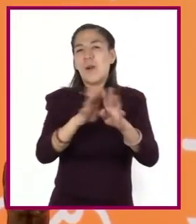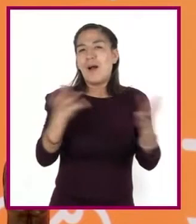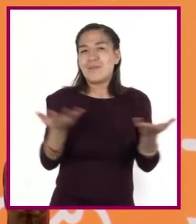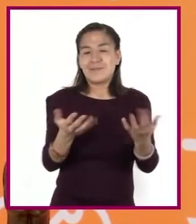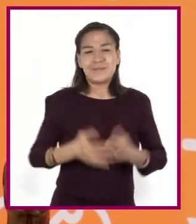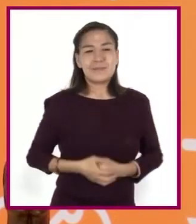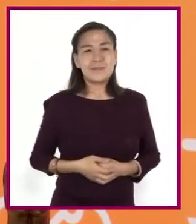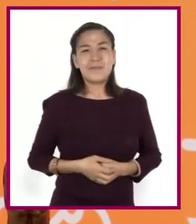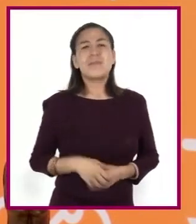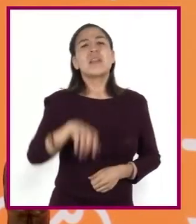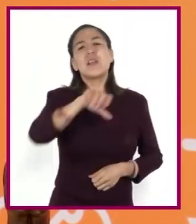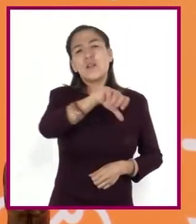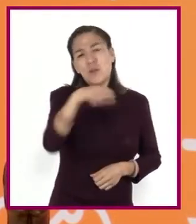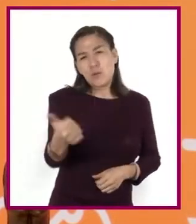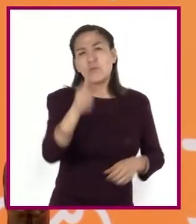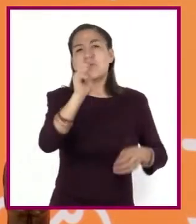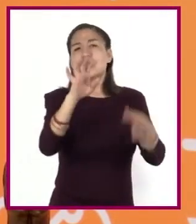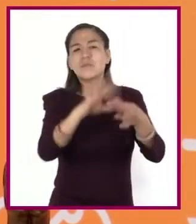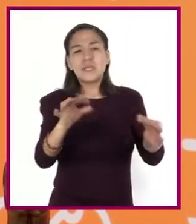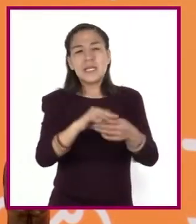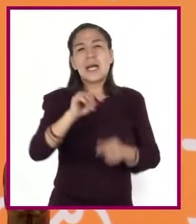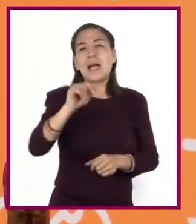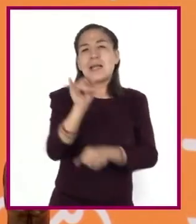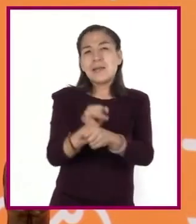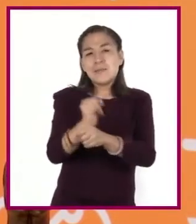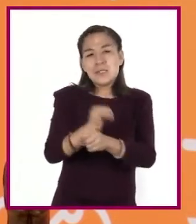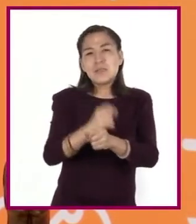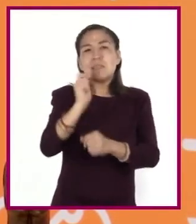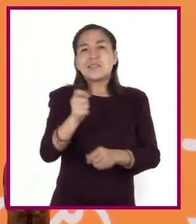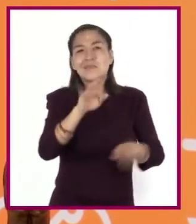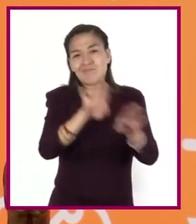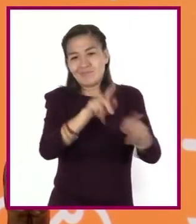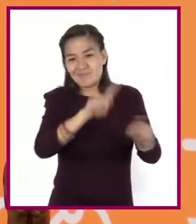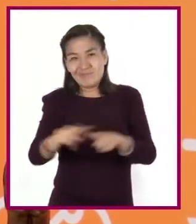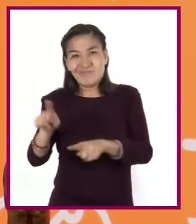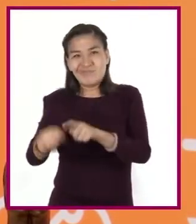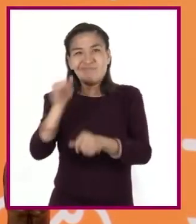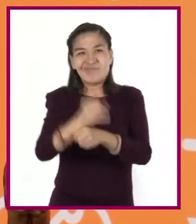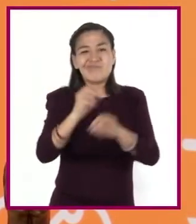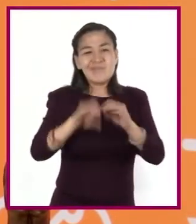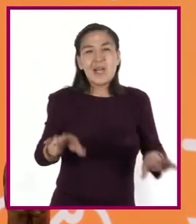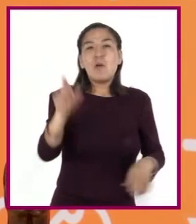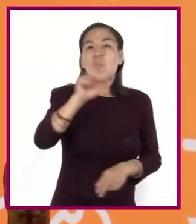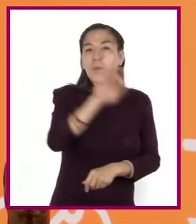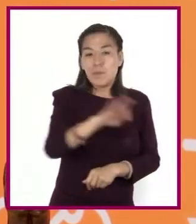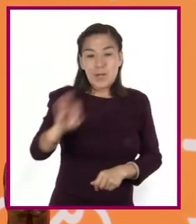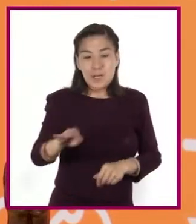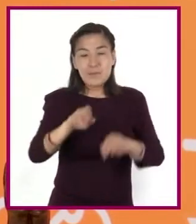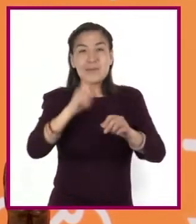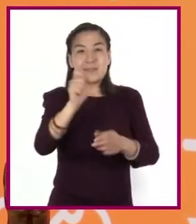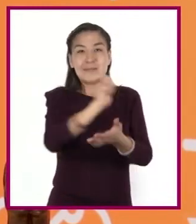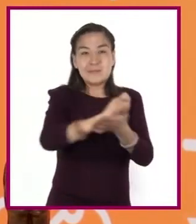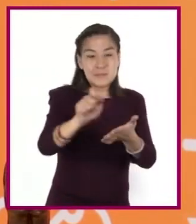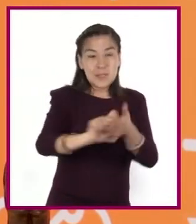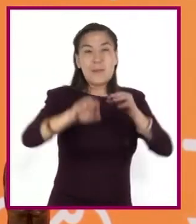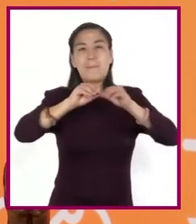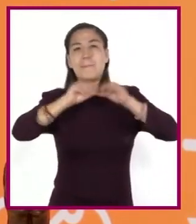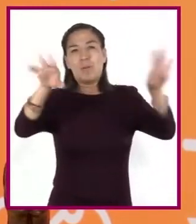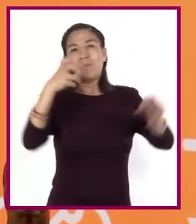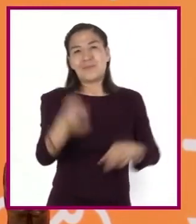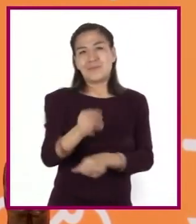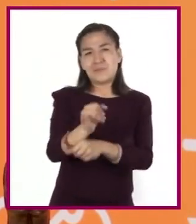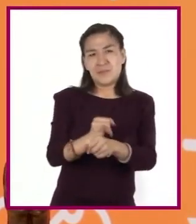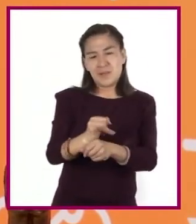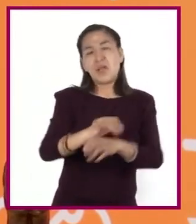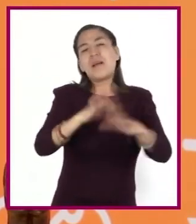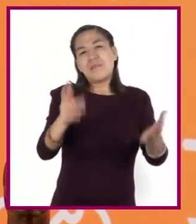otros casos, podría nombrarse quién hizo la investigación de todos esos datos, el año en que se escribió y publicó la investigación,